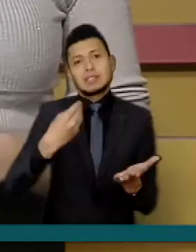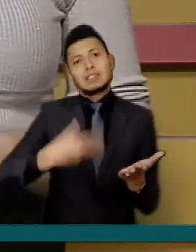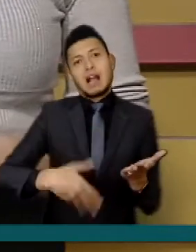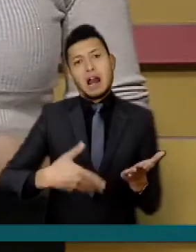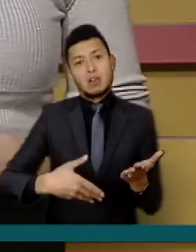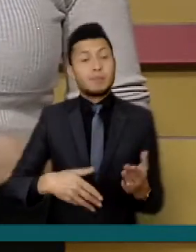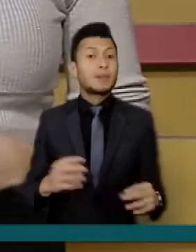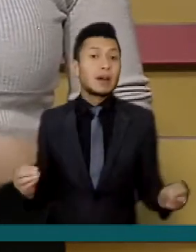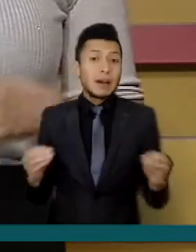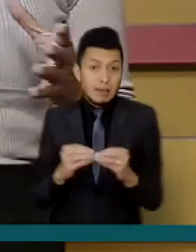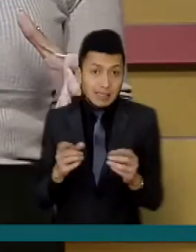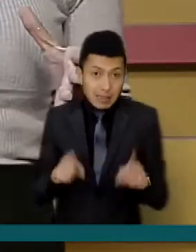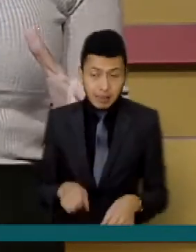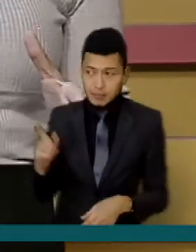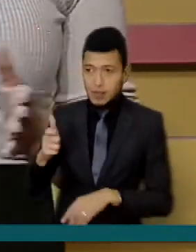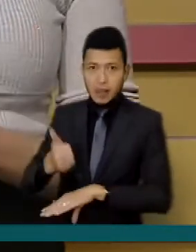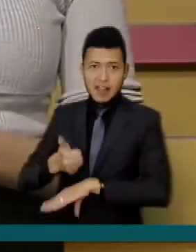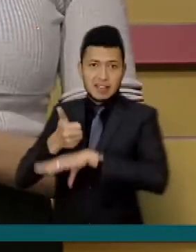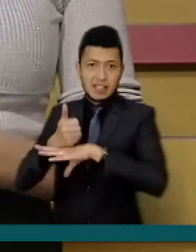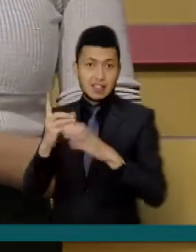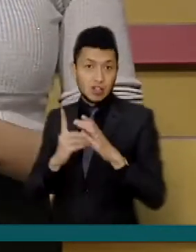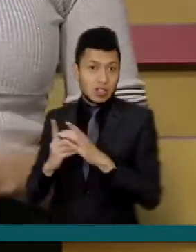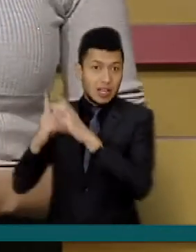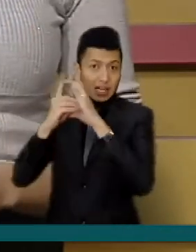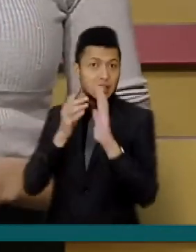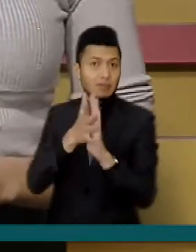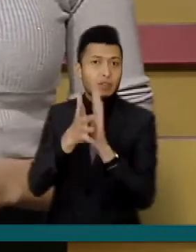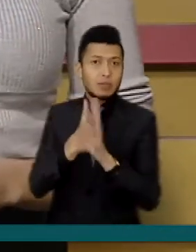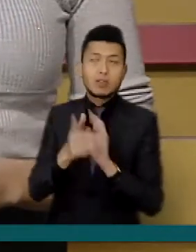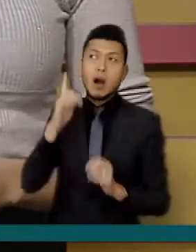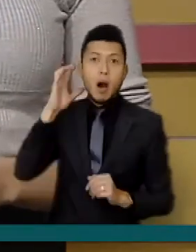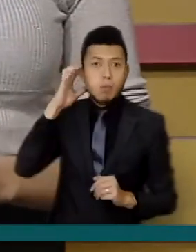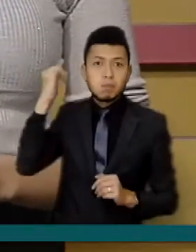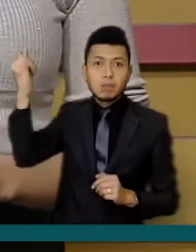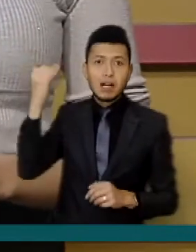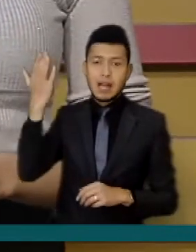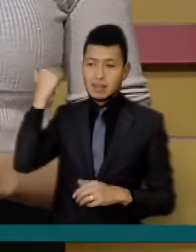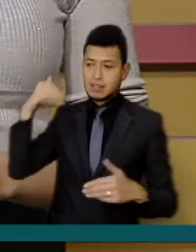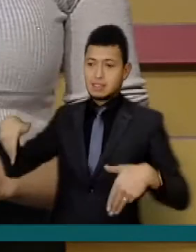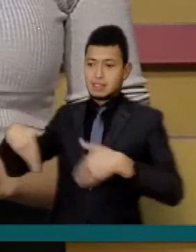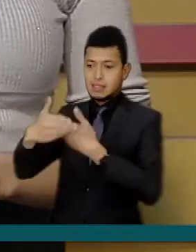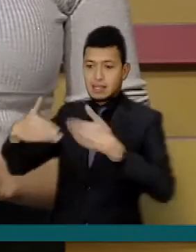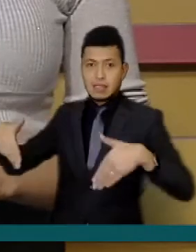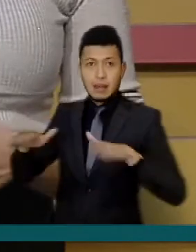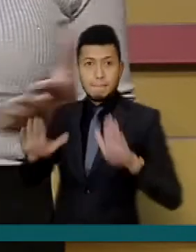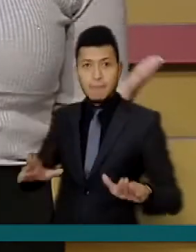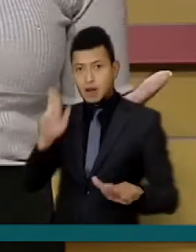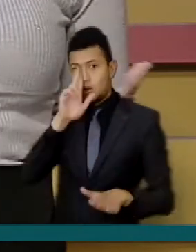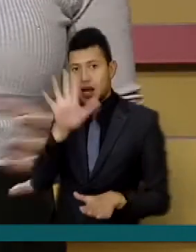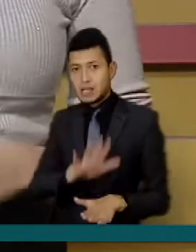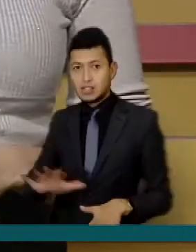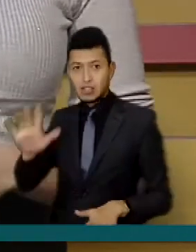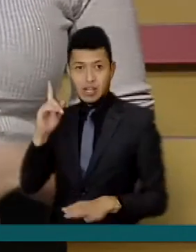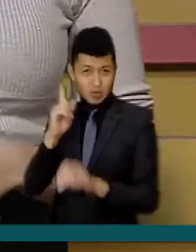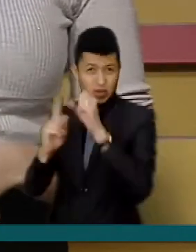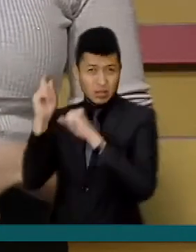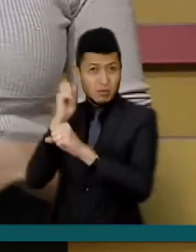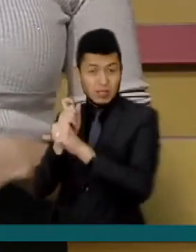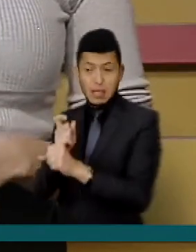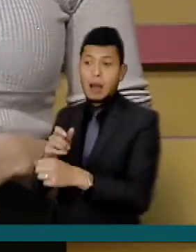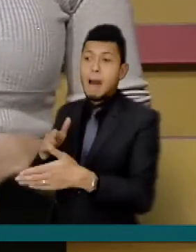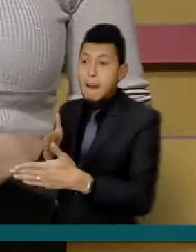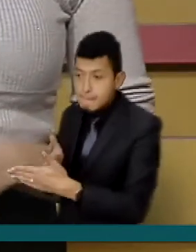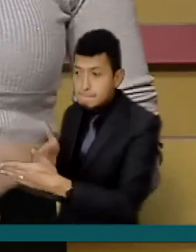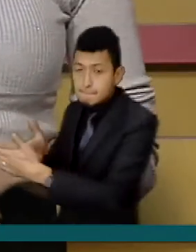Asimismo, también está que, según el director del DANE, los bloqueos por las vías generados por el paro nacional el año